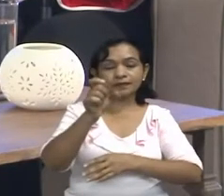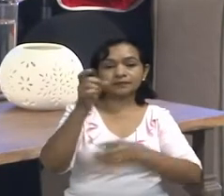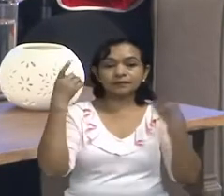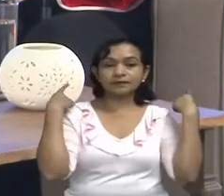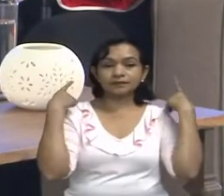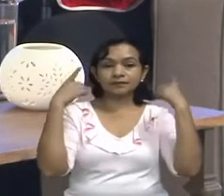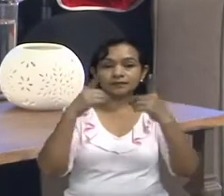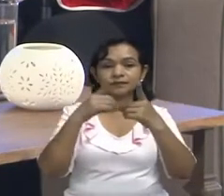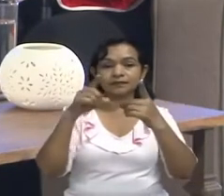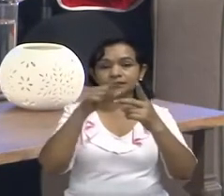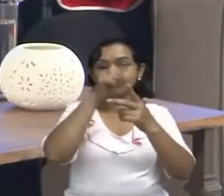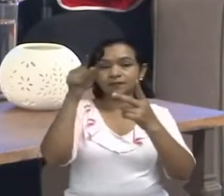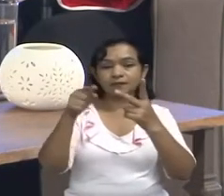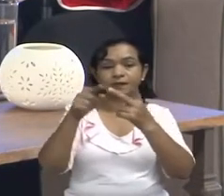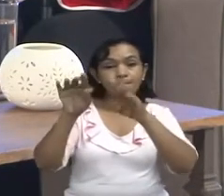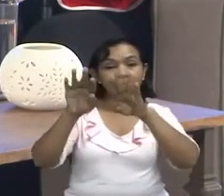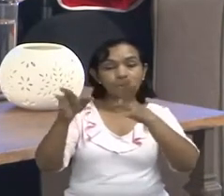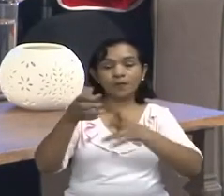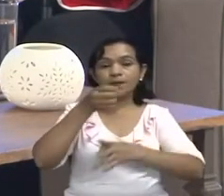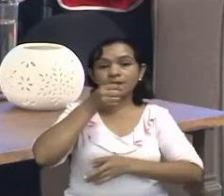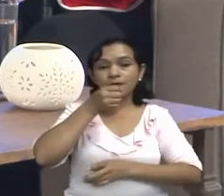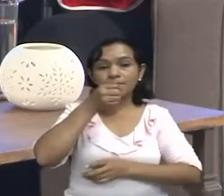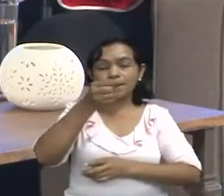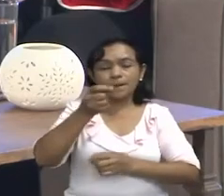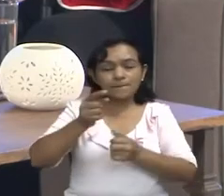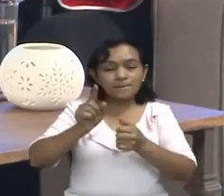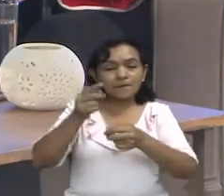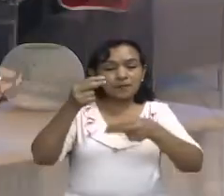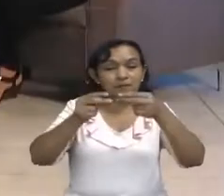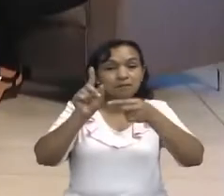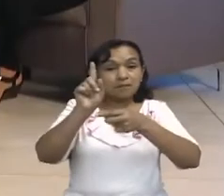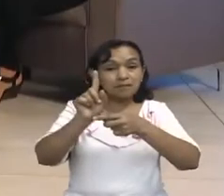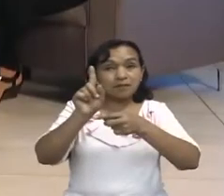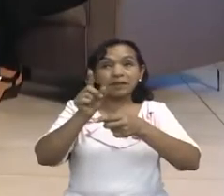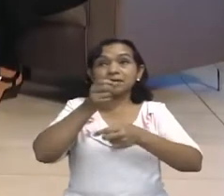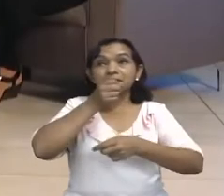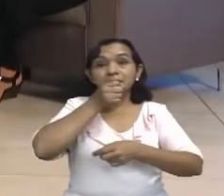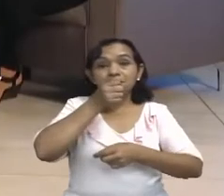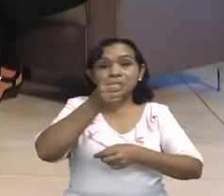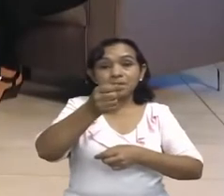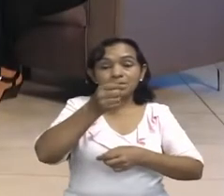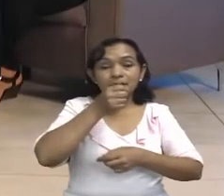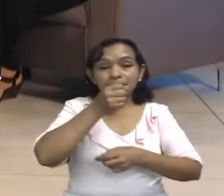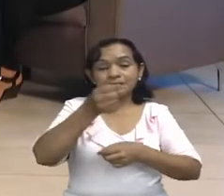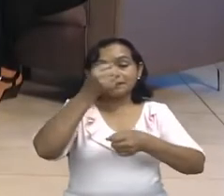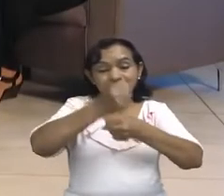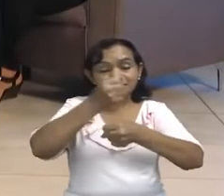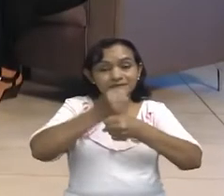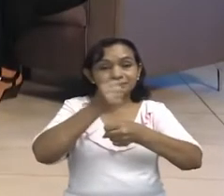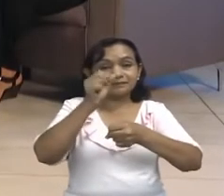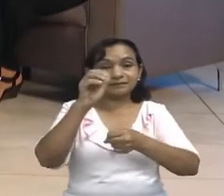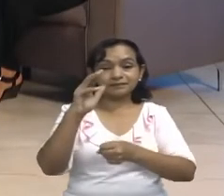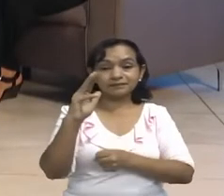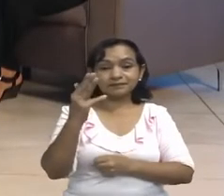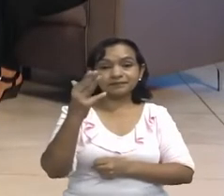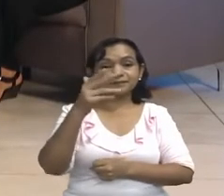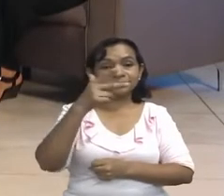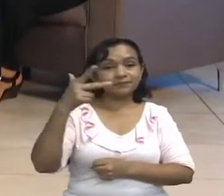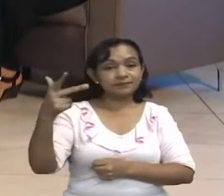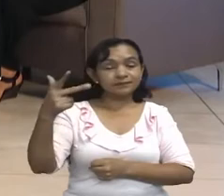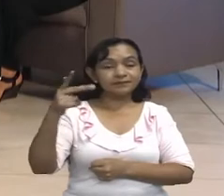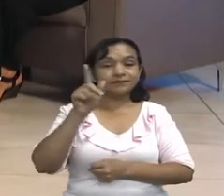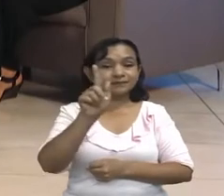Escoto, también una de las primeras en integrarse a este esquema de trabajo y a esta área